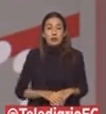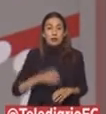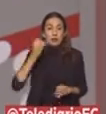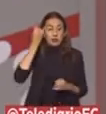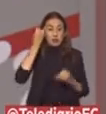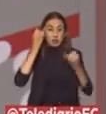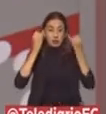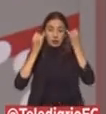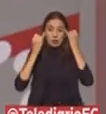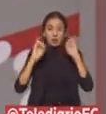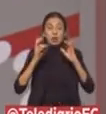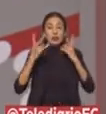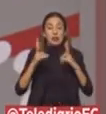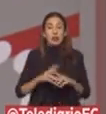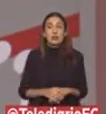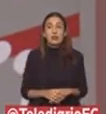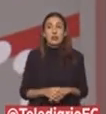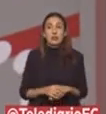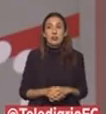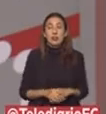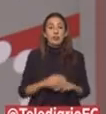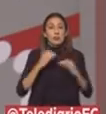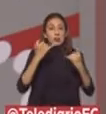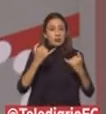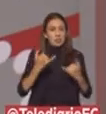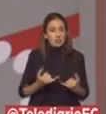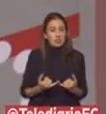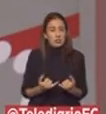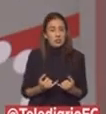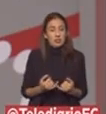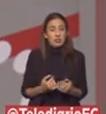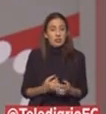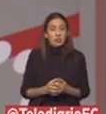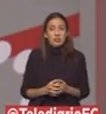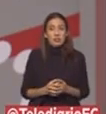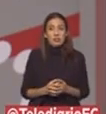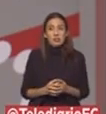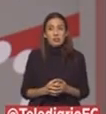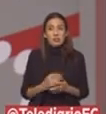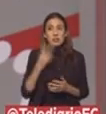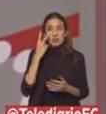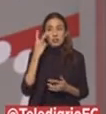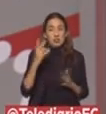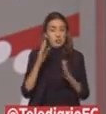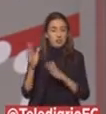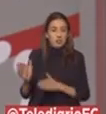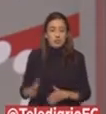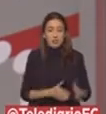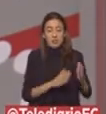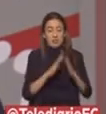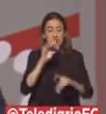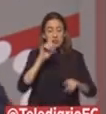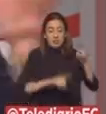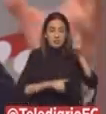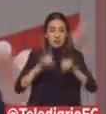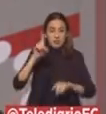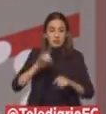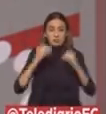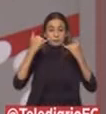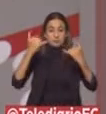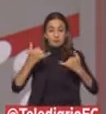ideológica y en este caso me parece que constituir un organismo internacional adicional a